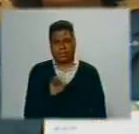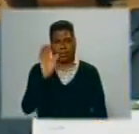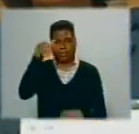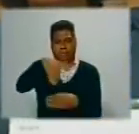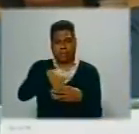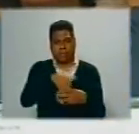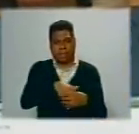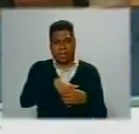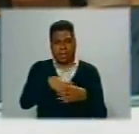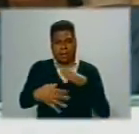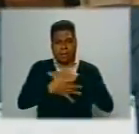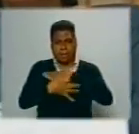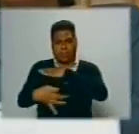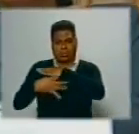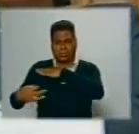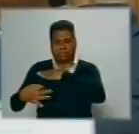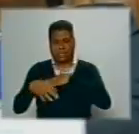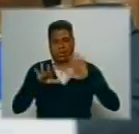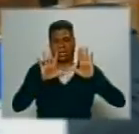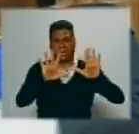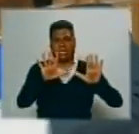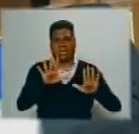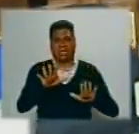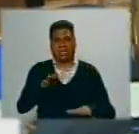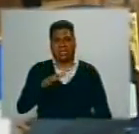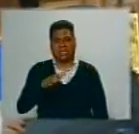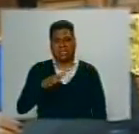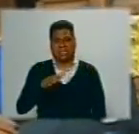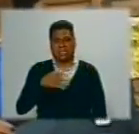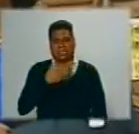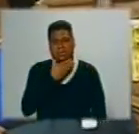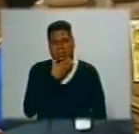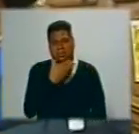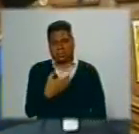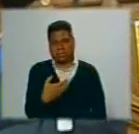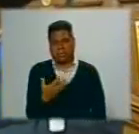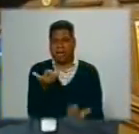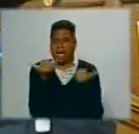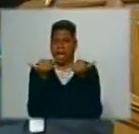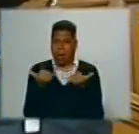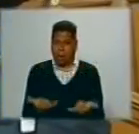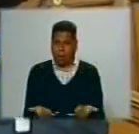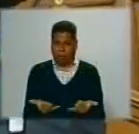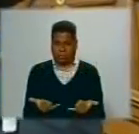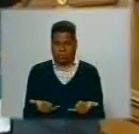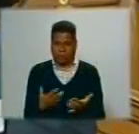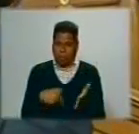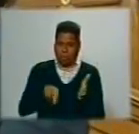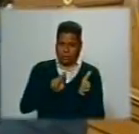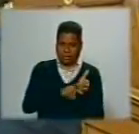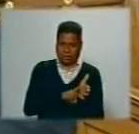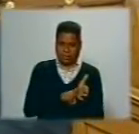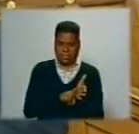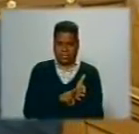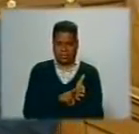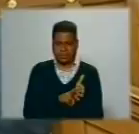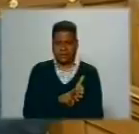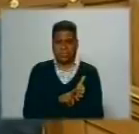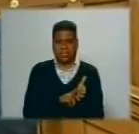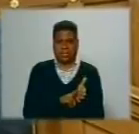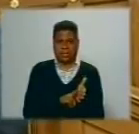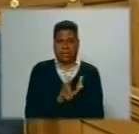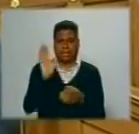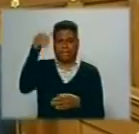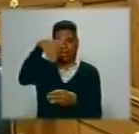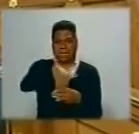municipales el 10 de diciembre y ahora ha convocado elecciones presidenciales